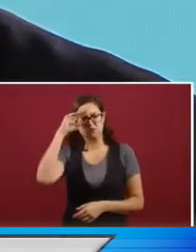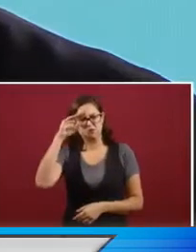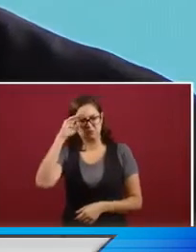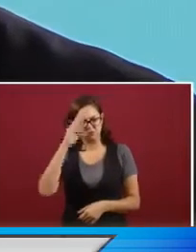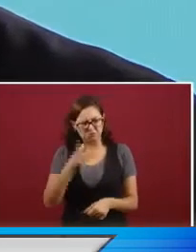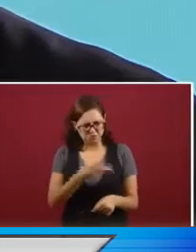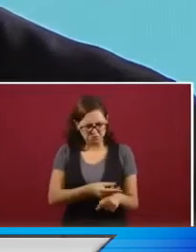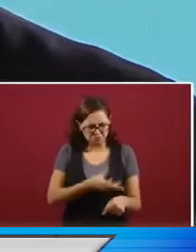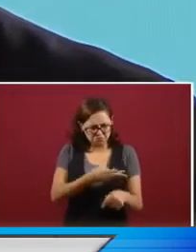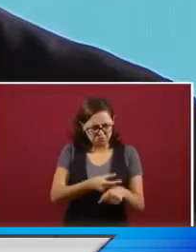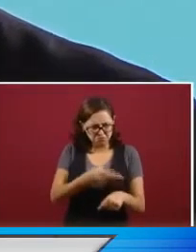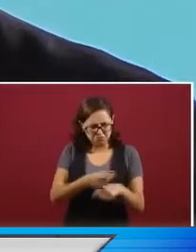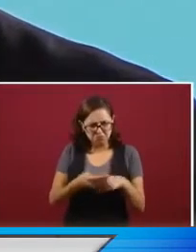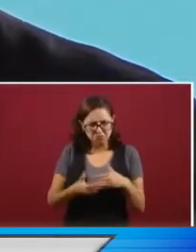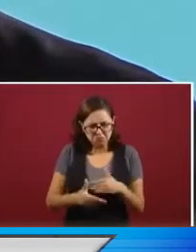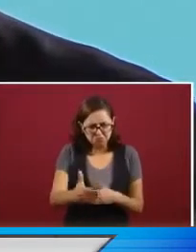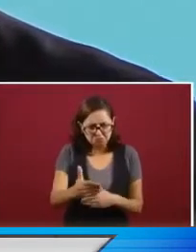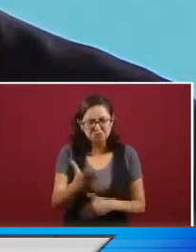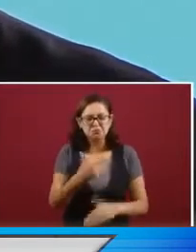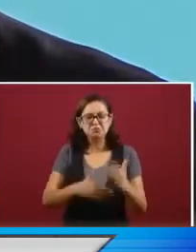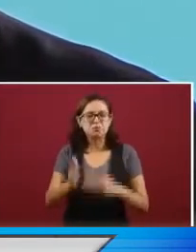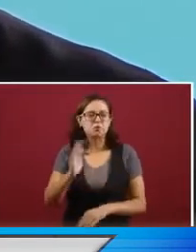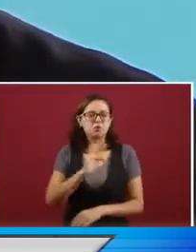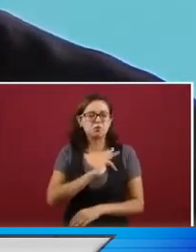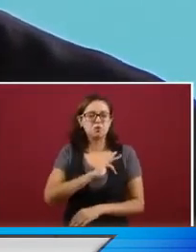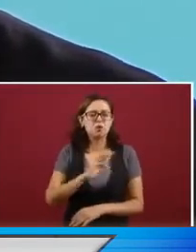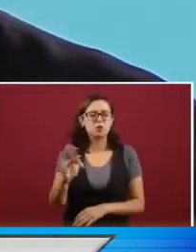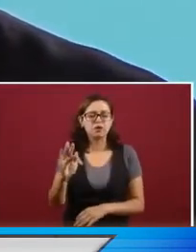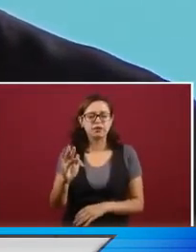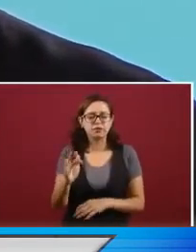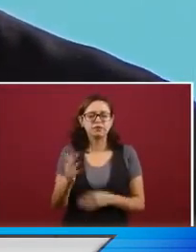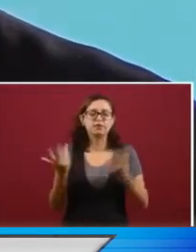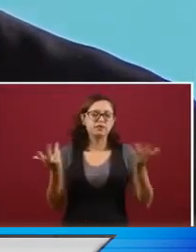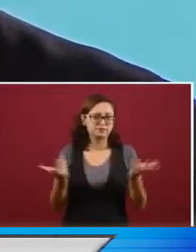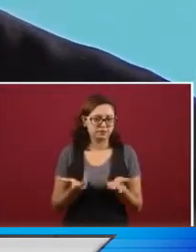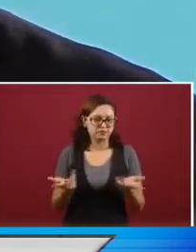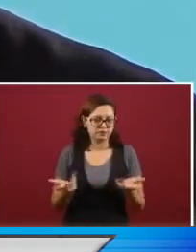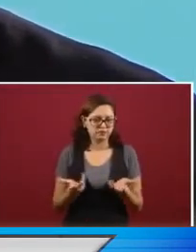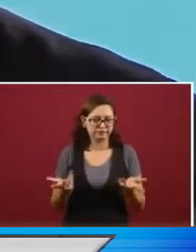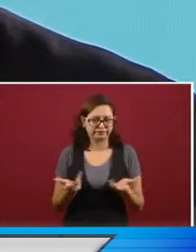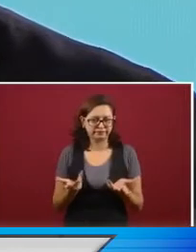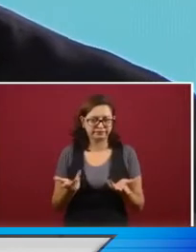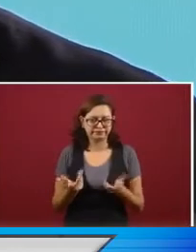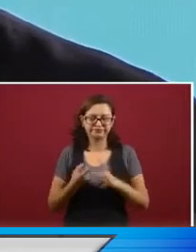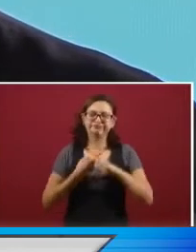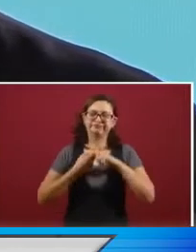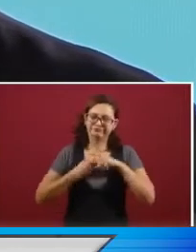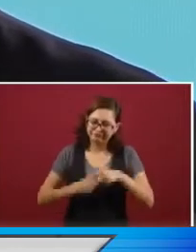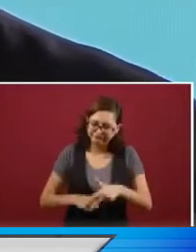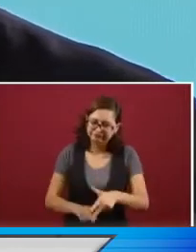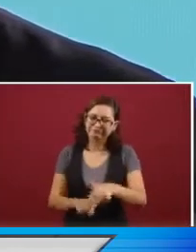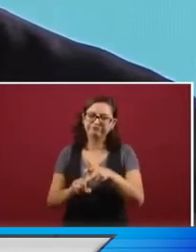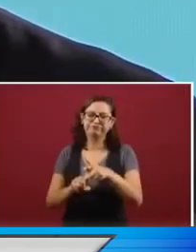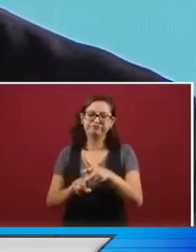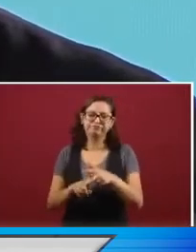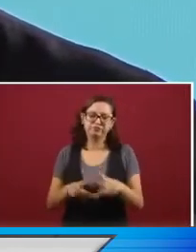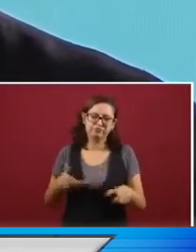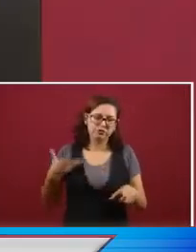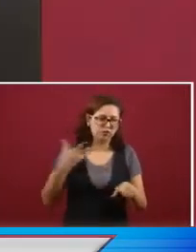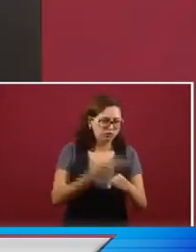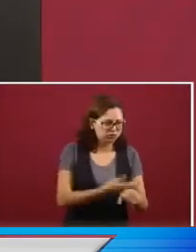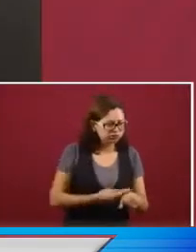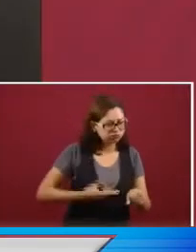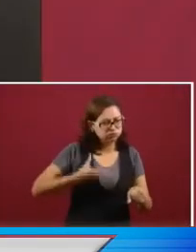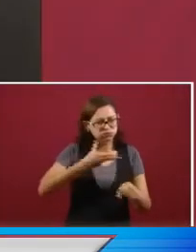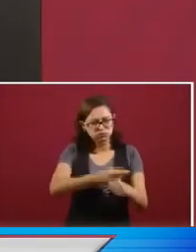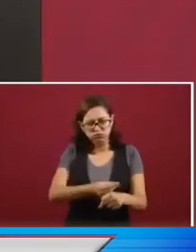adicional será de 5.900 megawatts. Este mantenimiento es contrario a las prácticas de los anteriores gobiernos, provocando la disminución de la